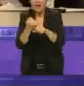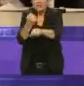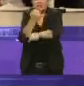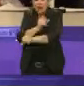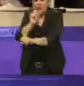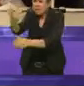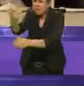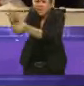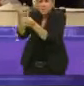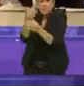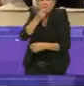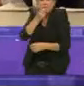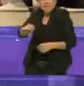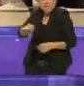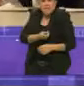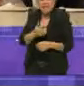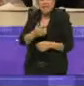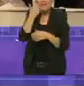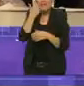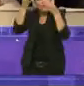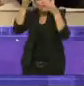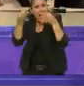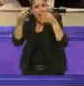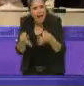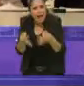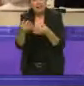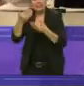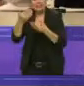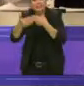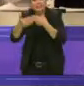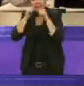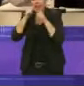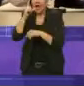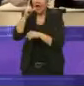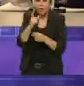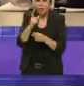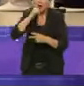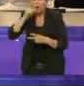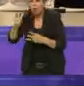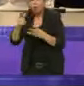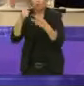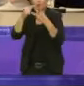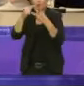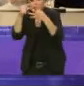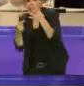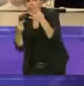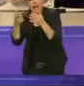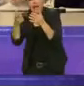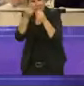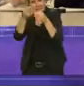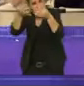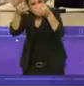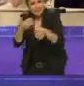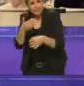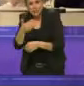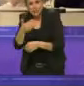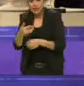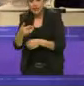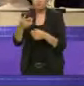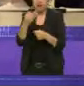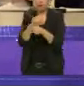Quiere mayor calidad en los servicios que por cierto no hay en Iztapalapa pero se los vamos a dar.